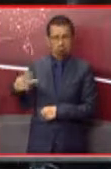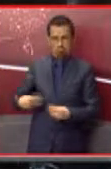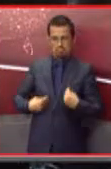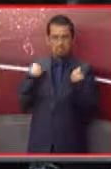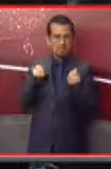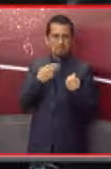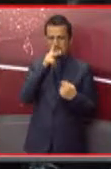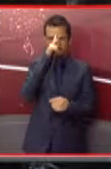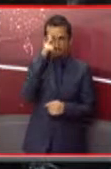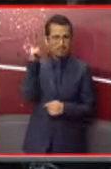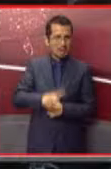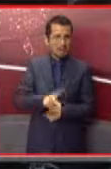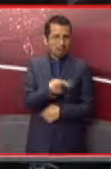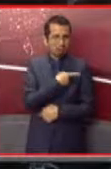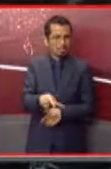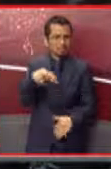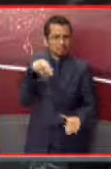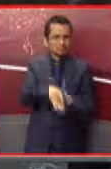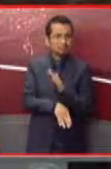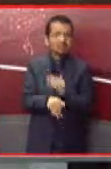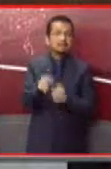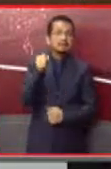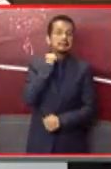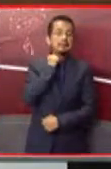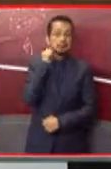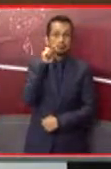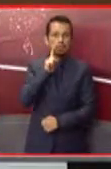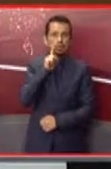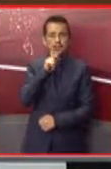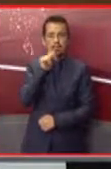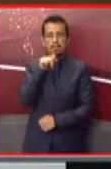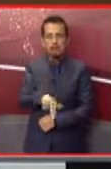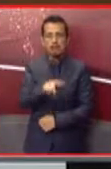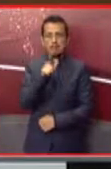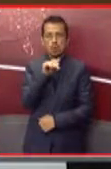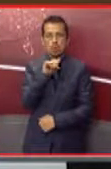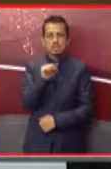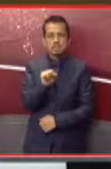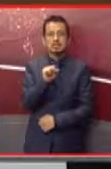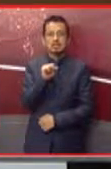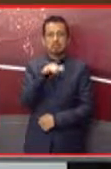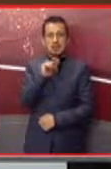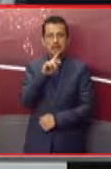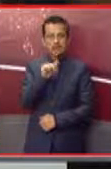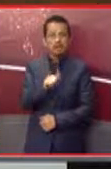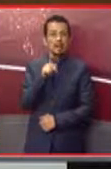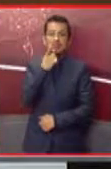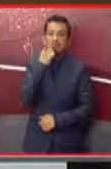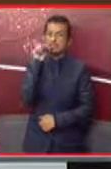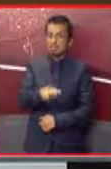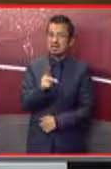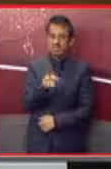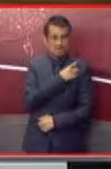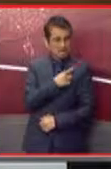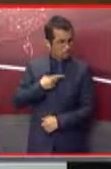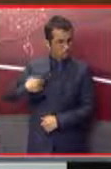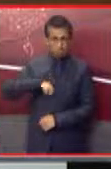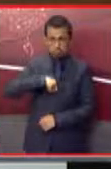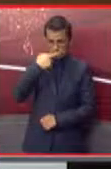de la sociedad. La senadora del PAN, Luisa María Calderón Hinojosa, señaló que es una deuda y responsabilidad social revertir esta situación.